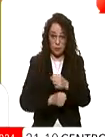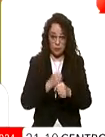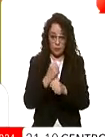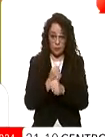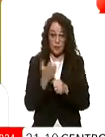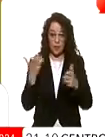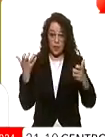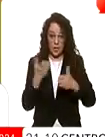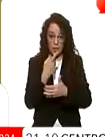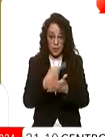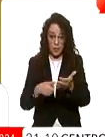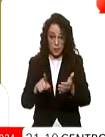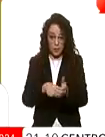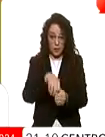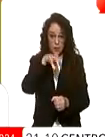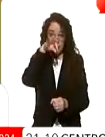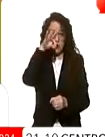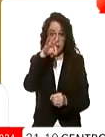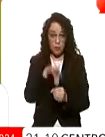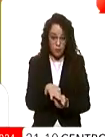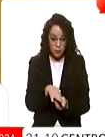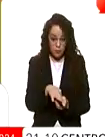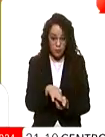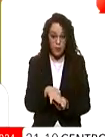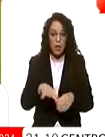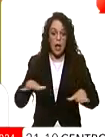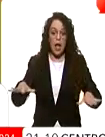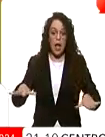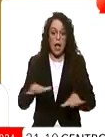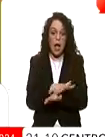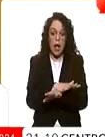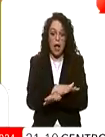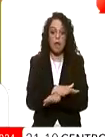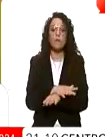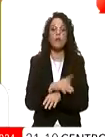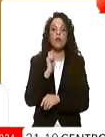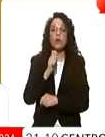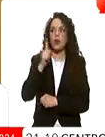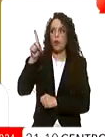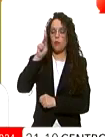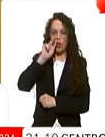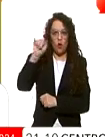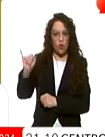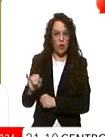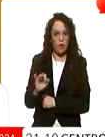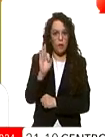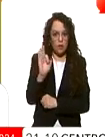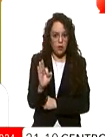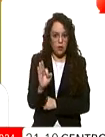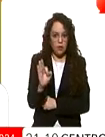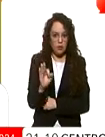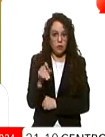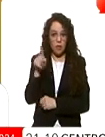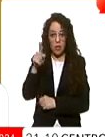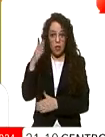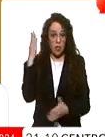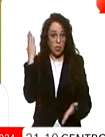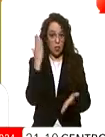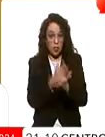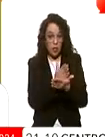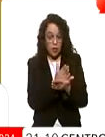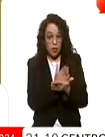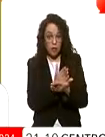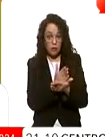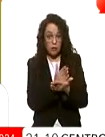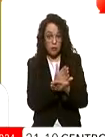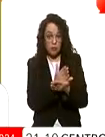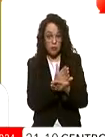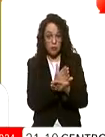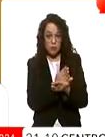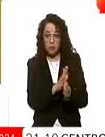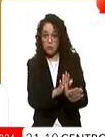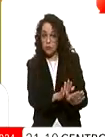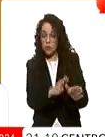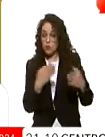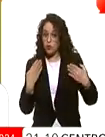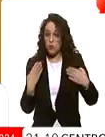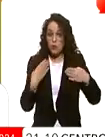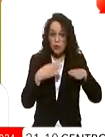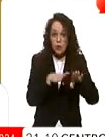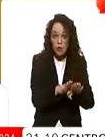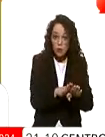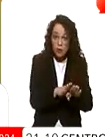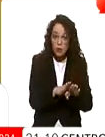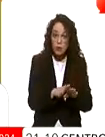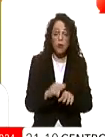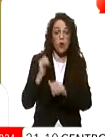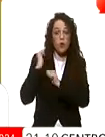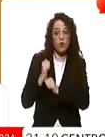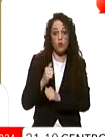en este caso, para renovación del Poder Judicial, no pueden detenerse por parte de la autoridad electoral,